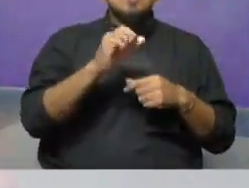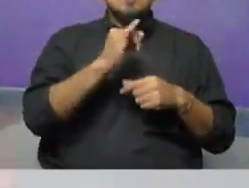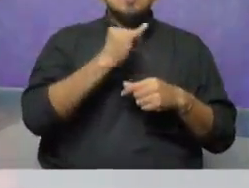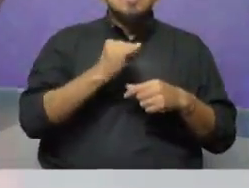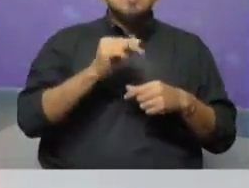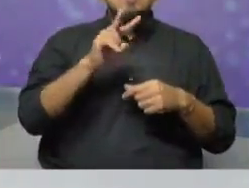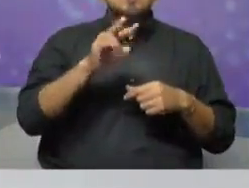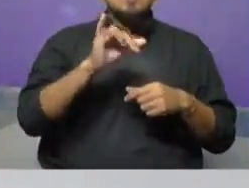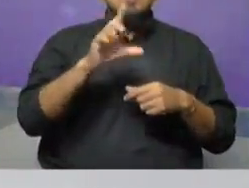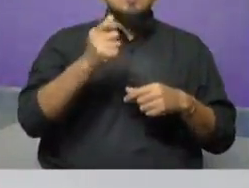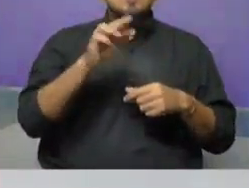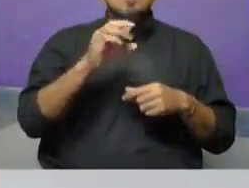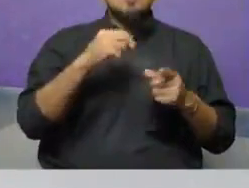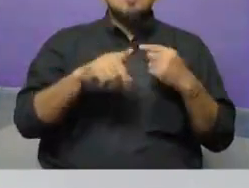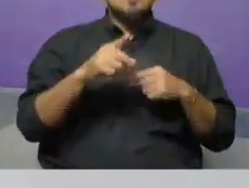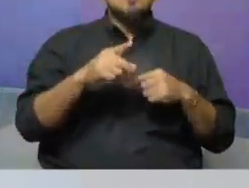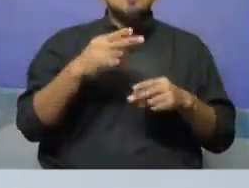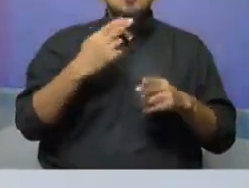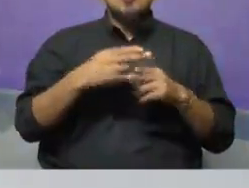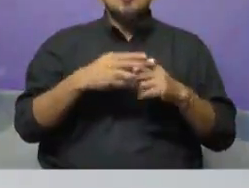le dieron a este año el nombre de las llamadas